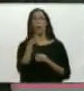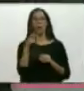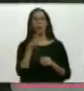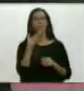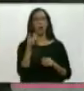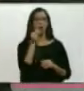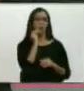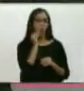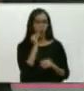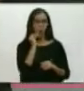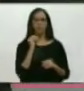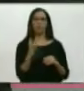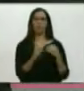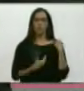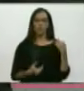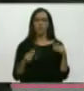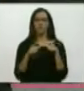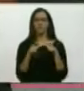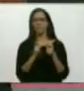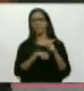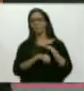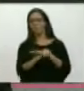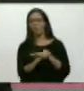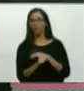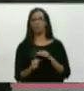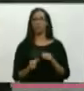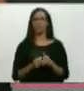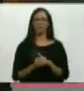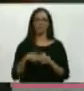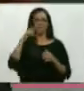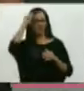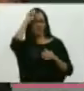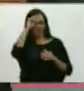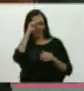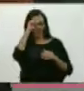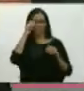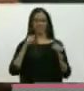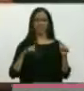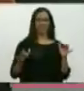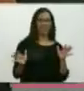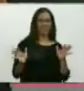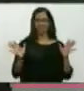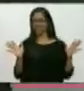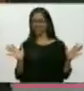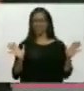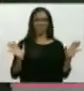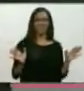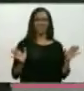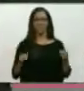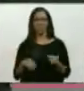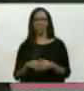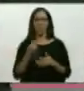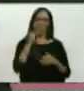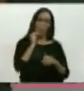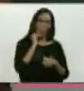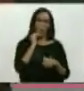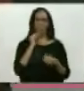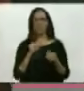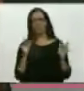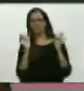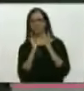chamo joven, dueño de un equipo de fútbol. ¿Verdad? Que anda con gorrita, tal. Que un millennial. Ajá, un chavo que se conecta